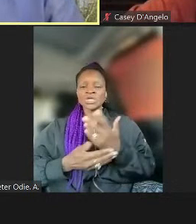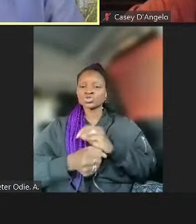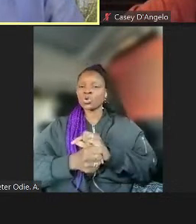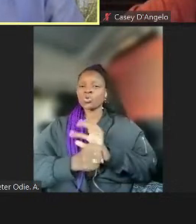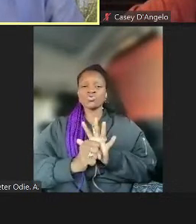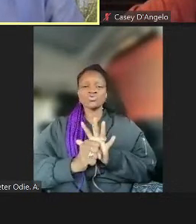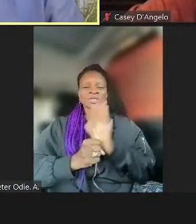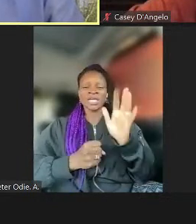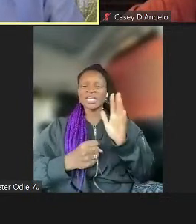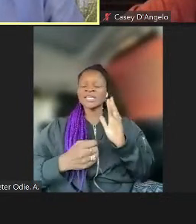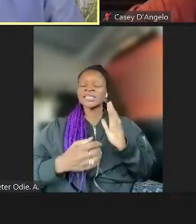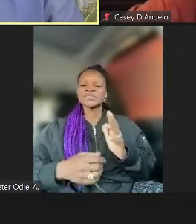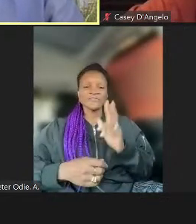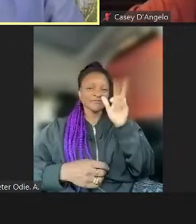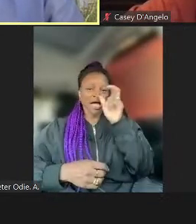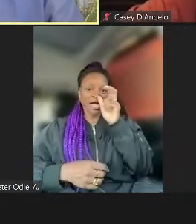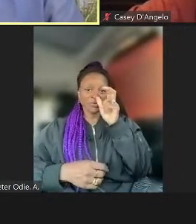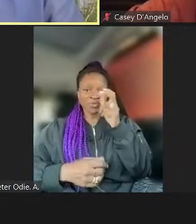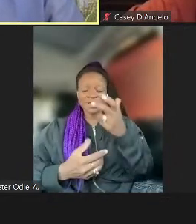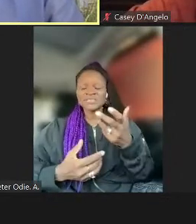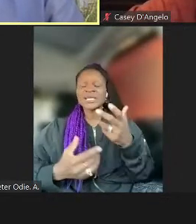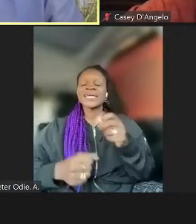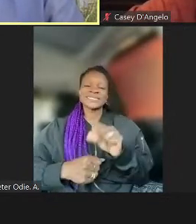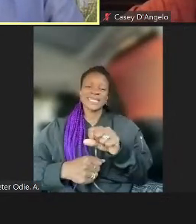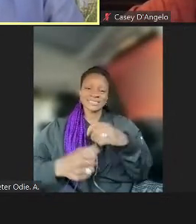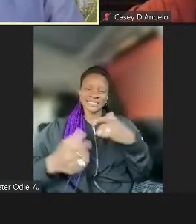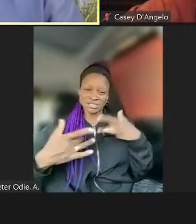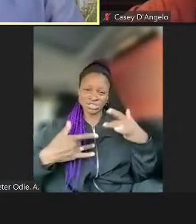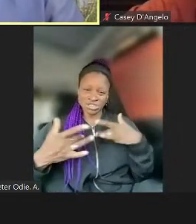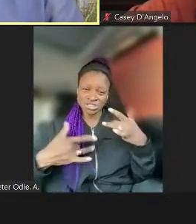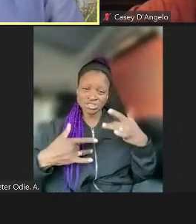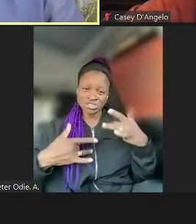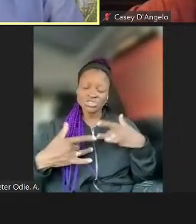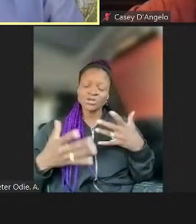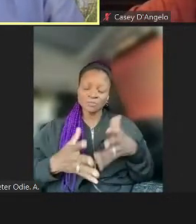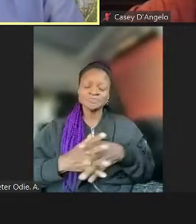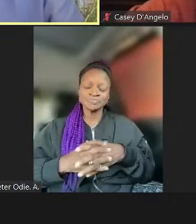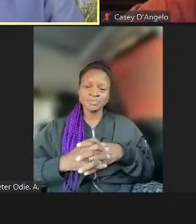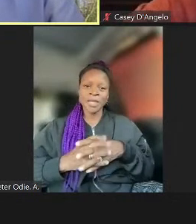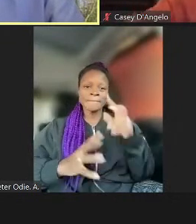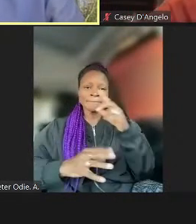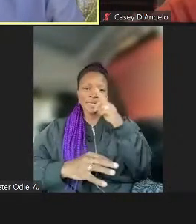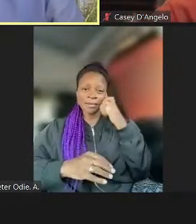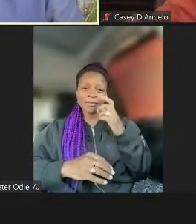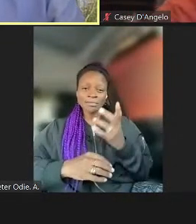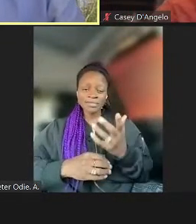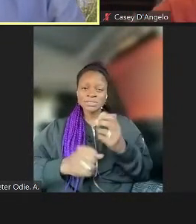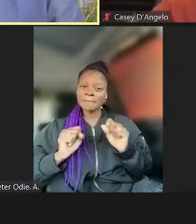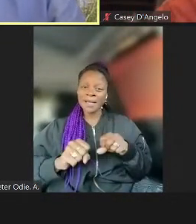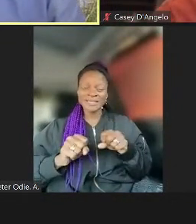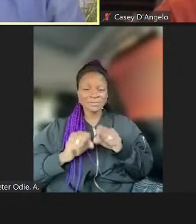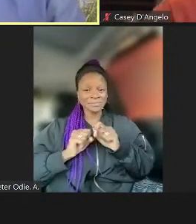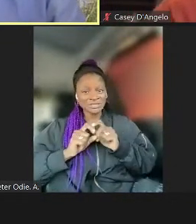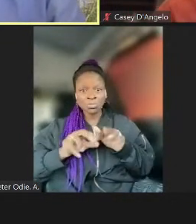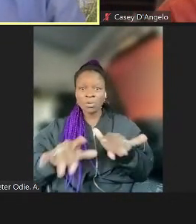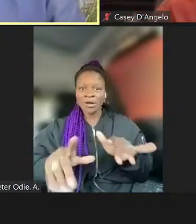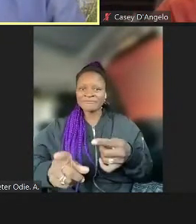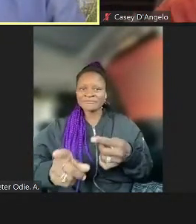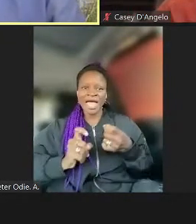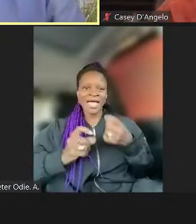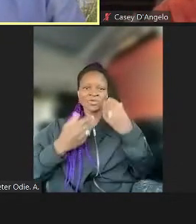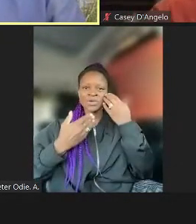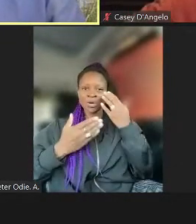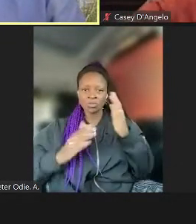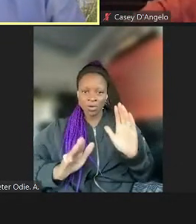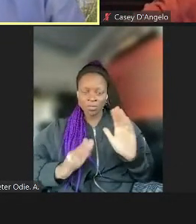con ese variante, que es un variante de preocupación por la Organización Mundial de Salud, porque se está